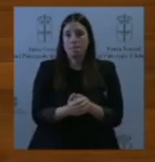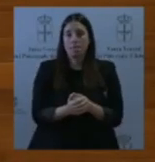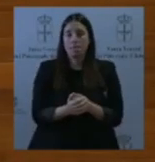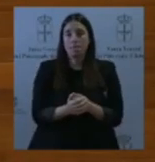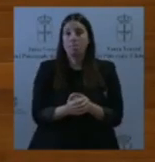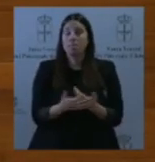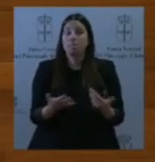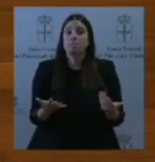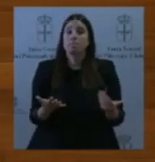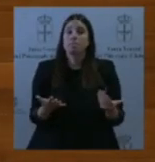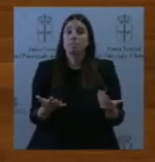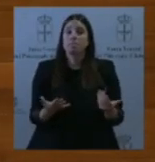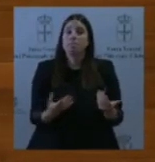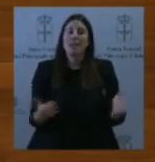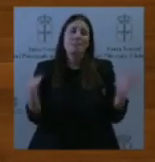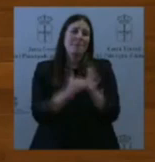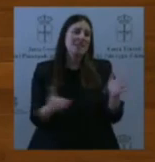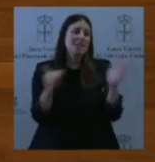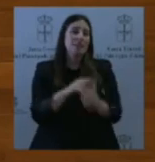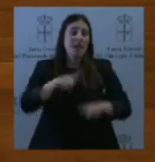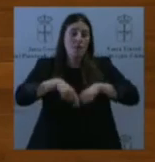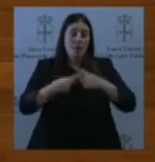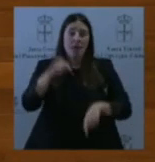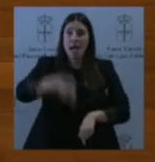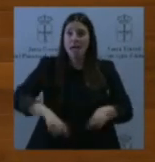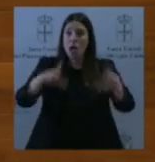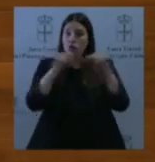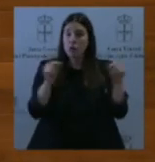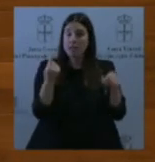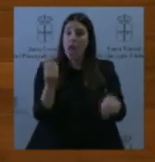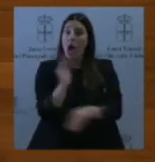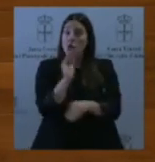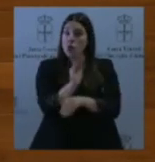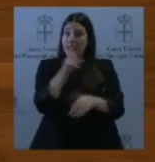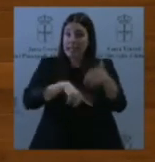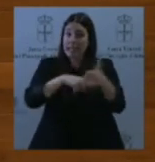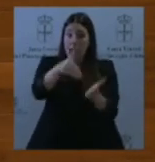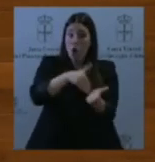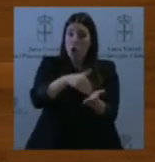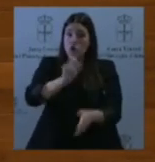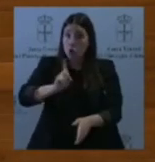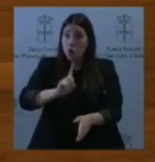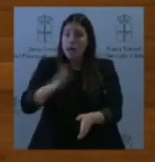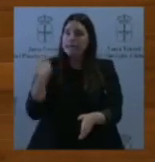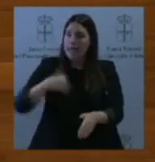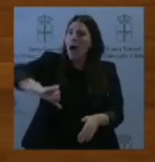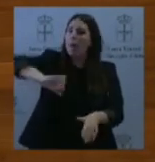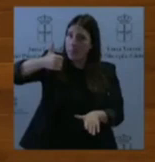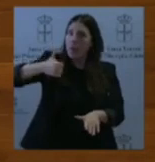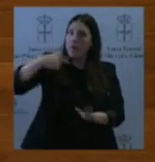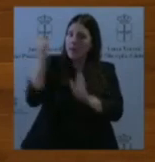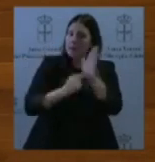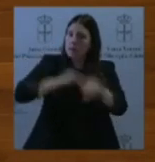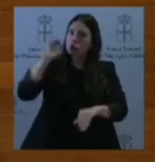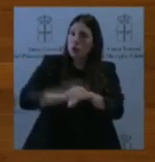en Asturias que no cobran las ayudas al alquiler de vivienda, que ya tienen concedidas y para lo cumplen todos los requisitos, y eso hace que no puedan